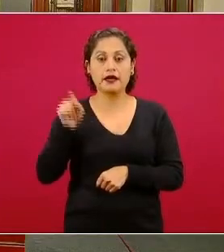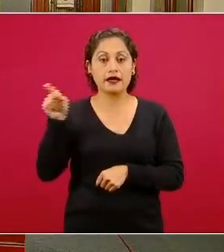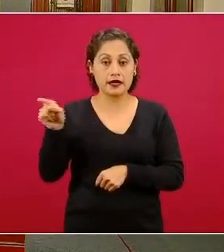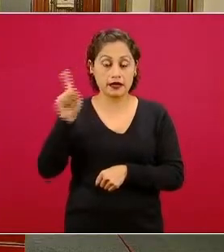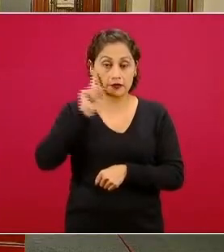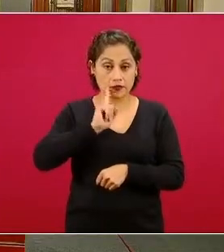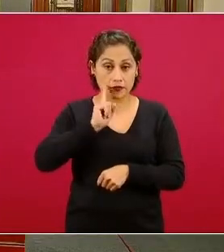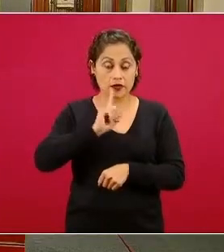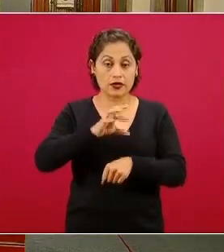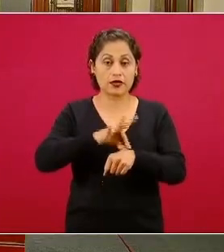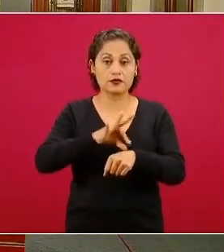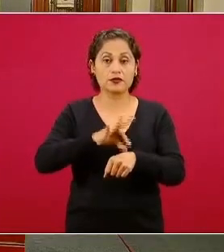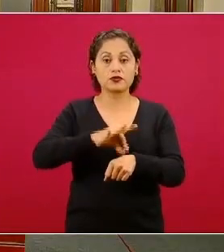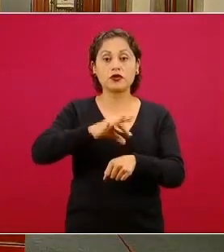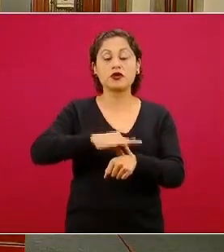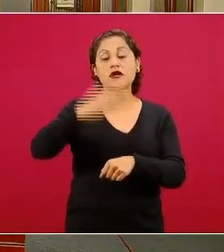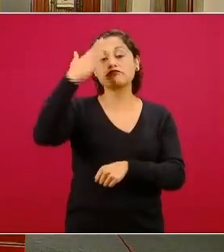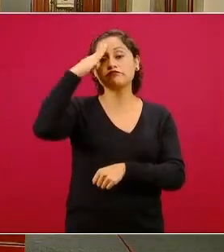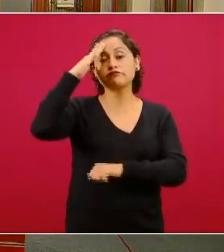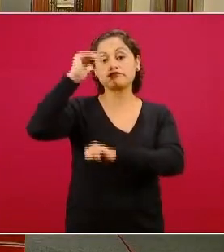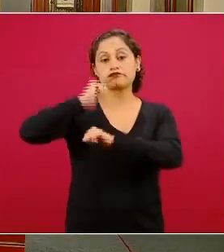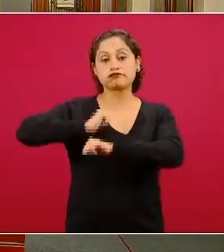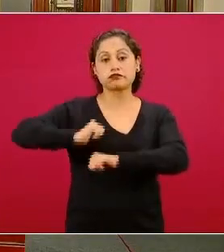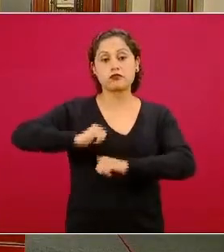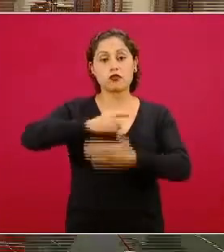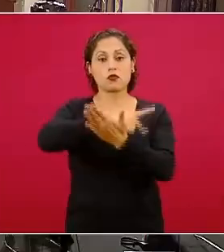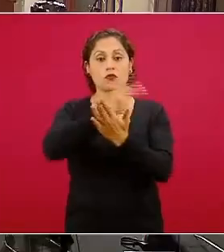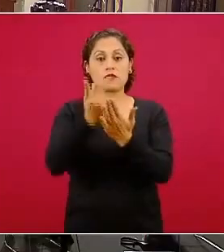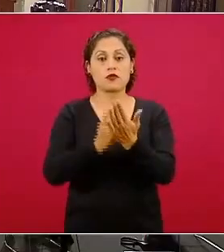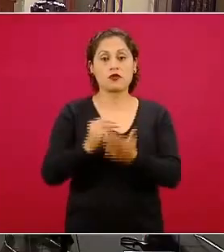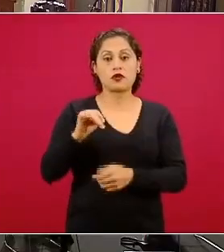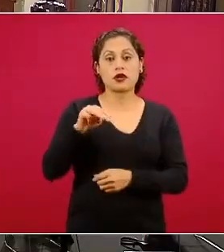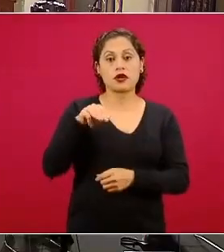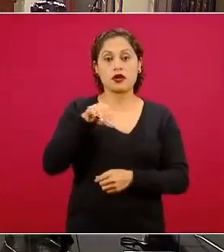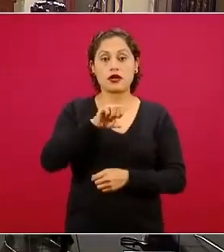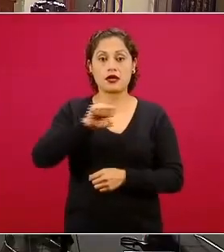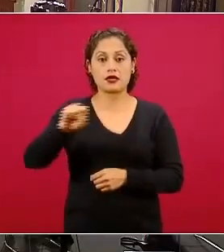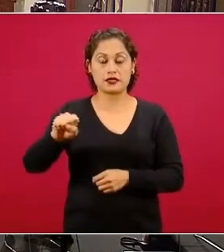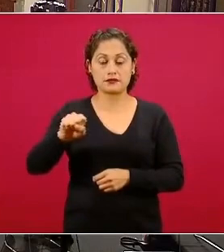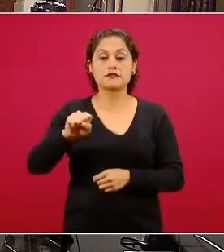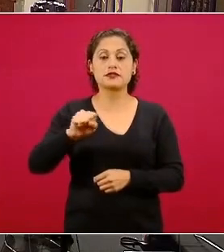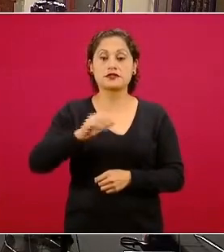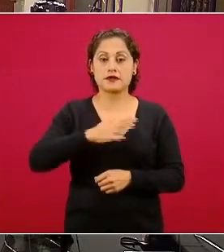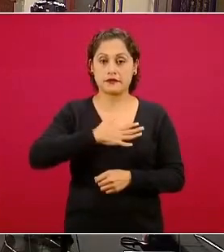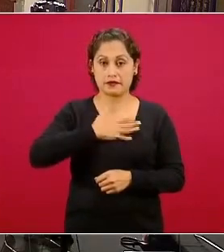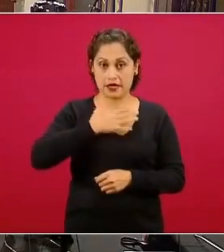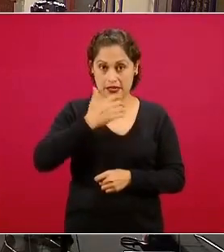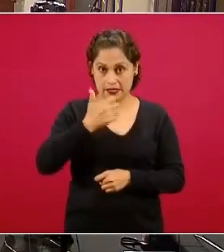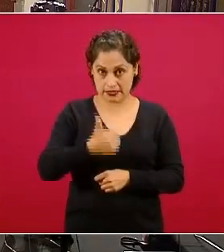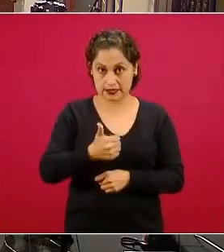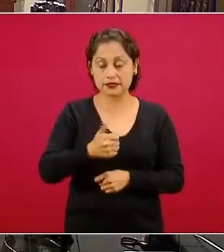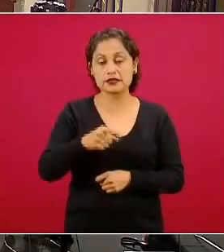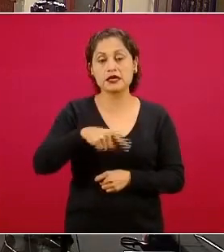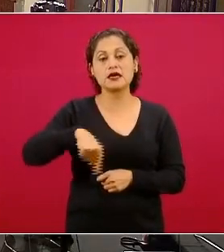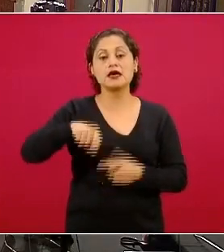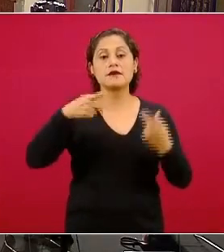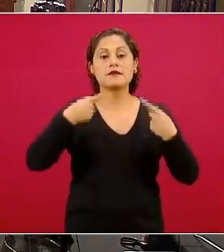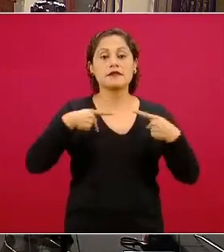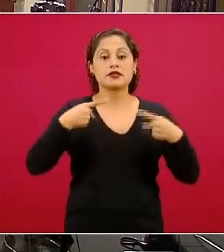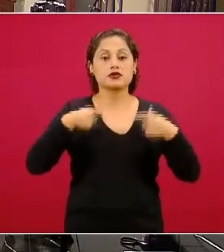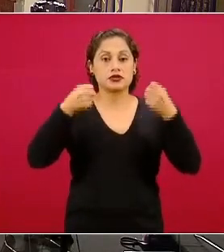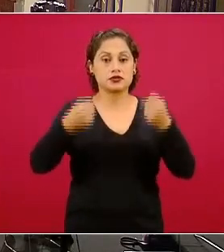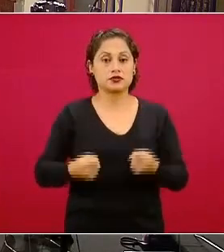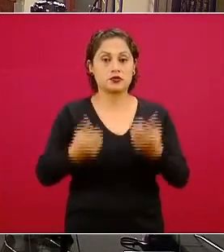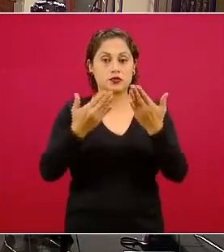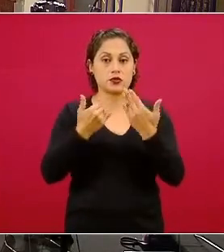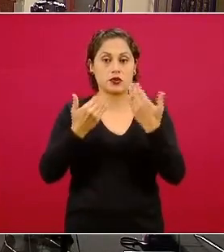la titular del programa IMSS Bienestar, el programa para población no asegurada, que fue